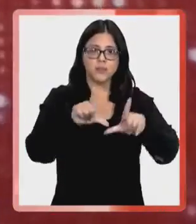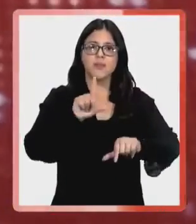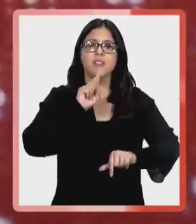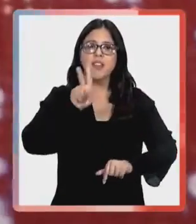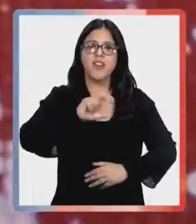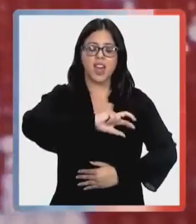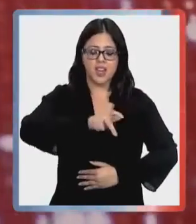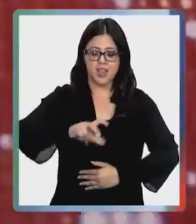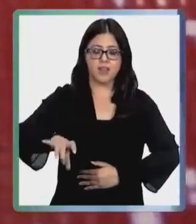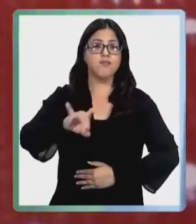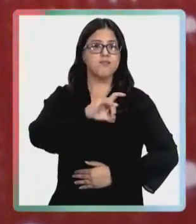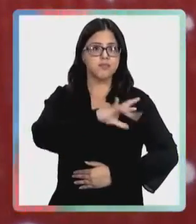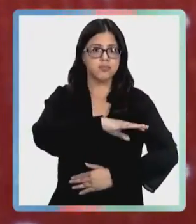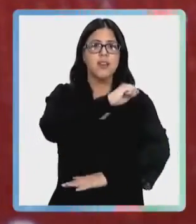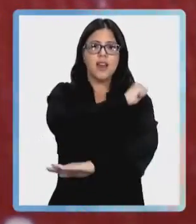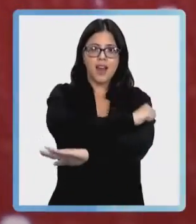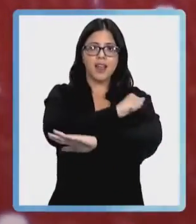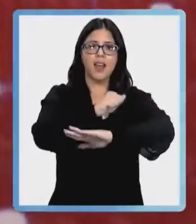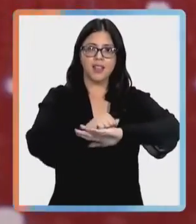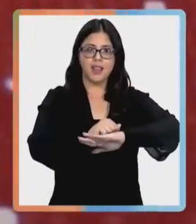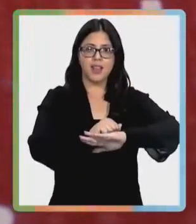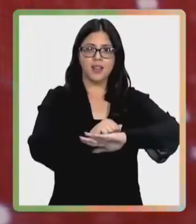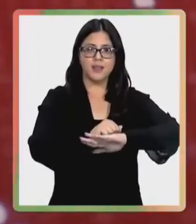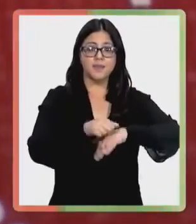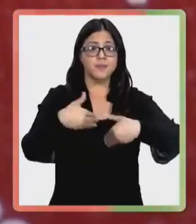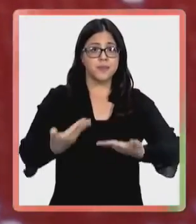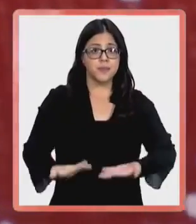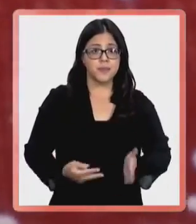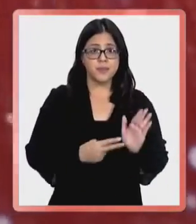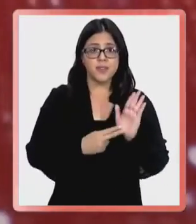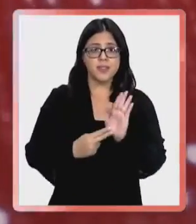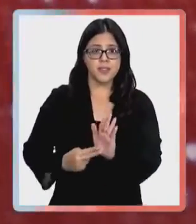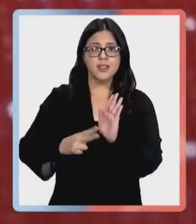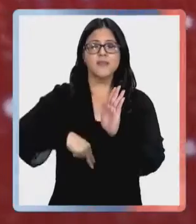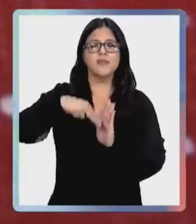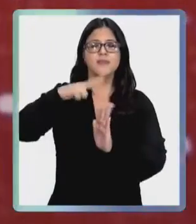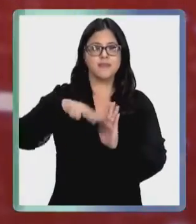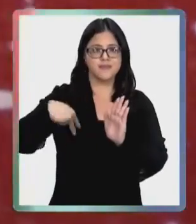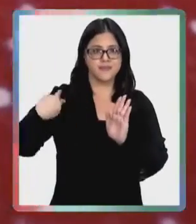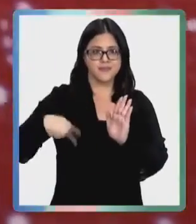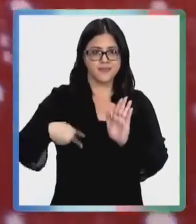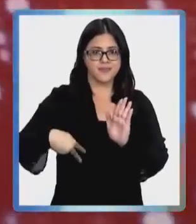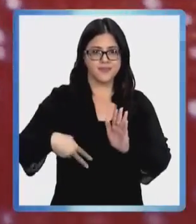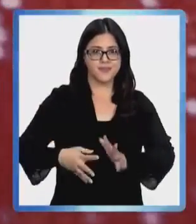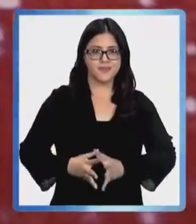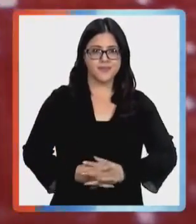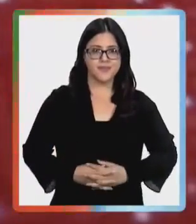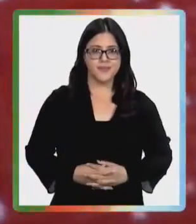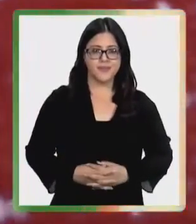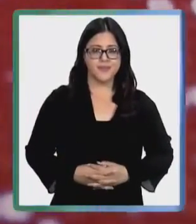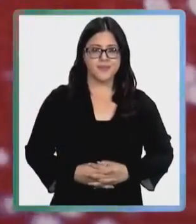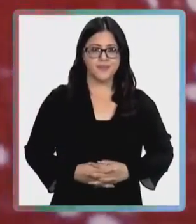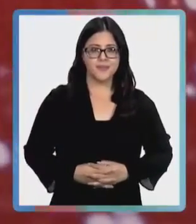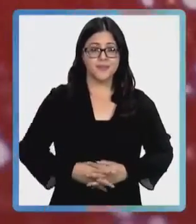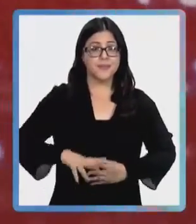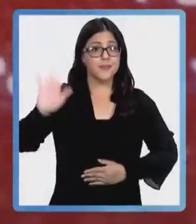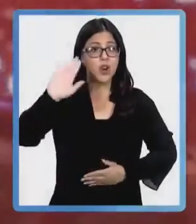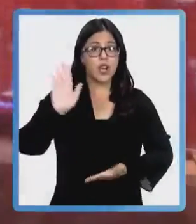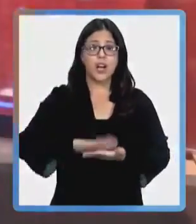Asociación Regional de Canales de Televisión de Señal Abierta de Chile, Arcatel, presenta Portavoz